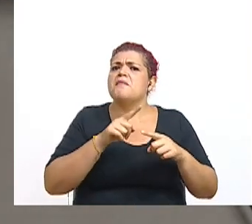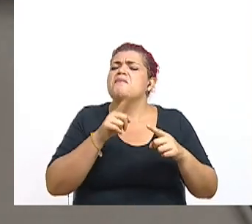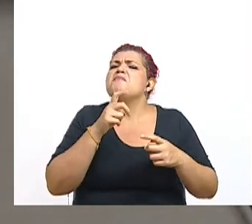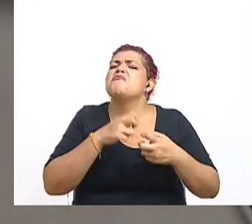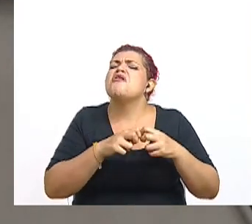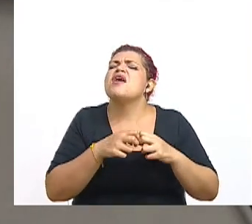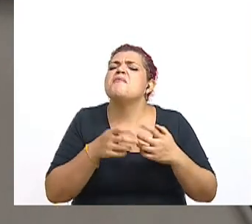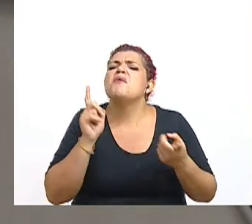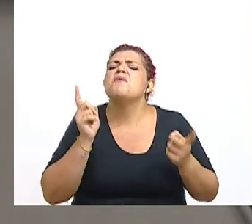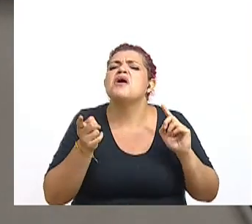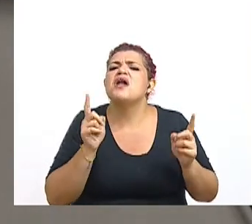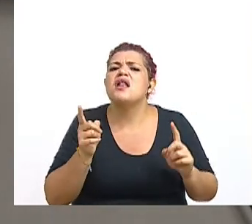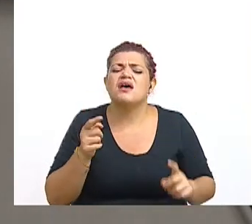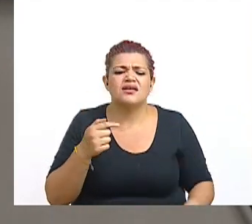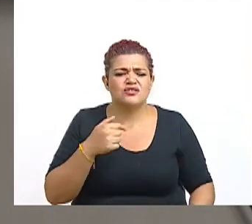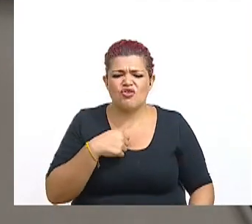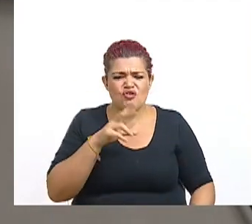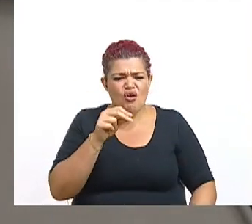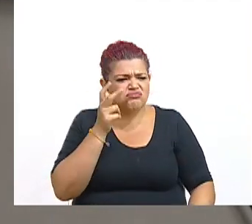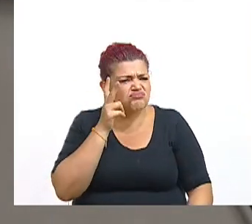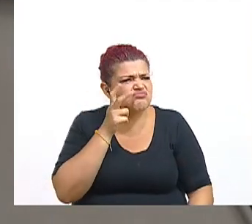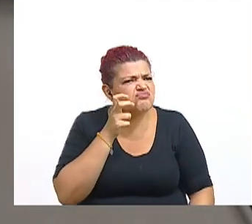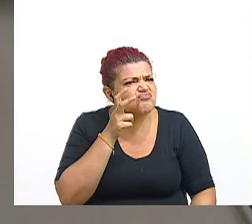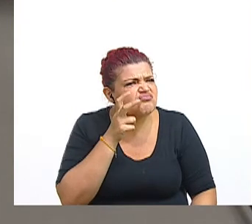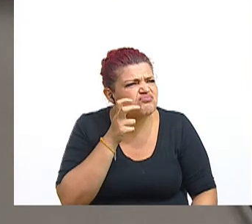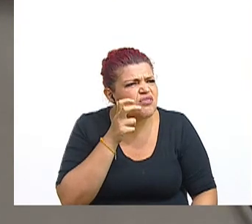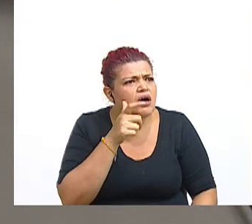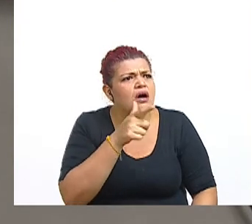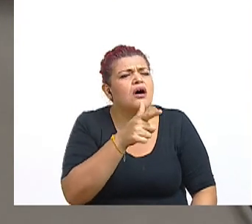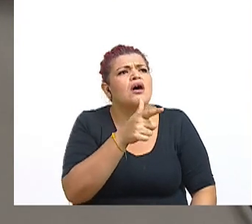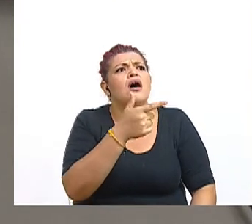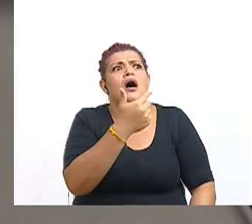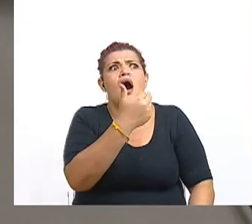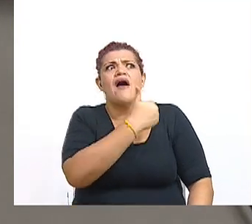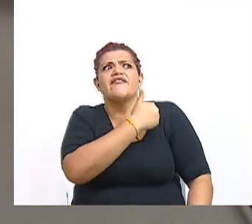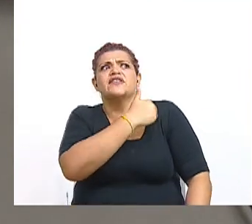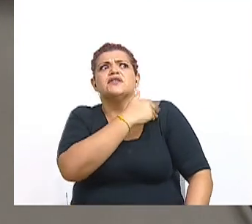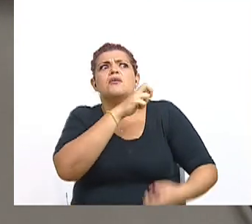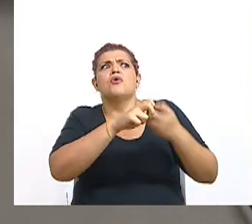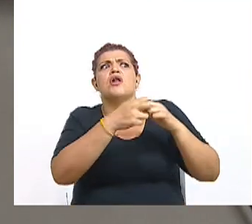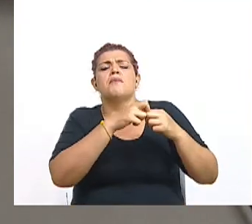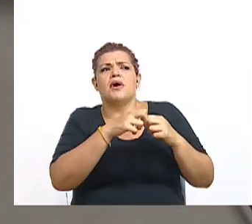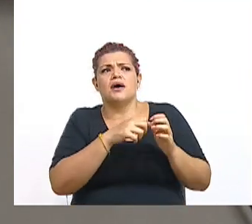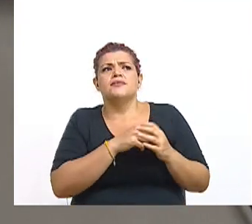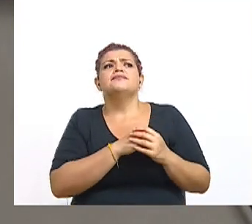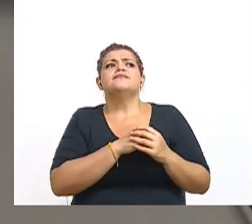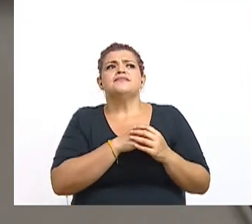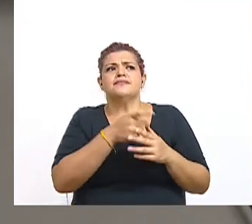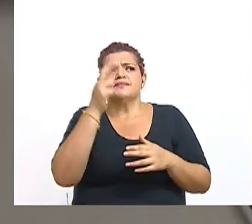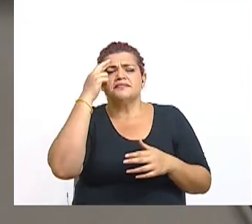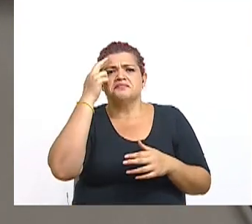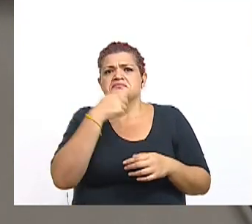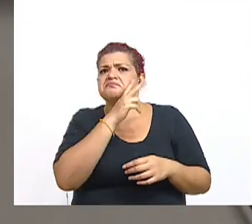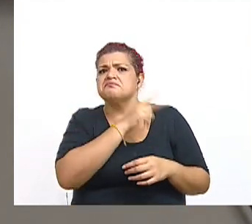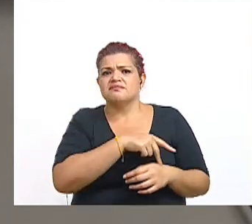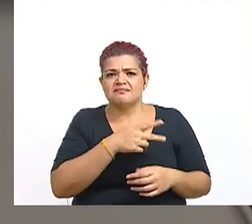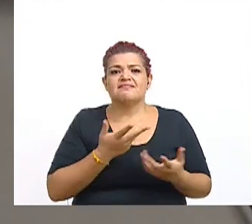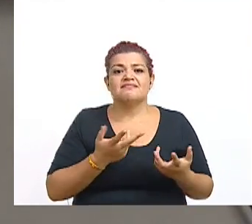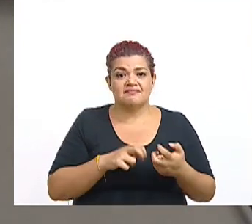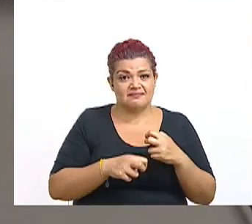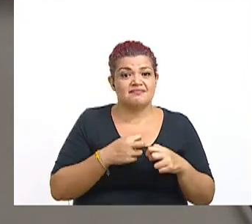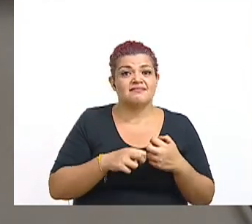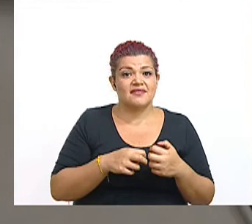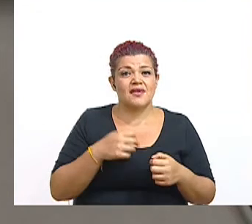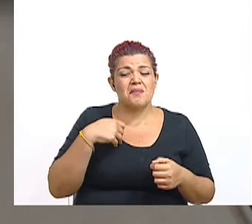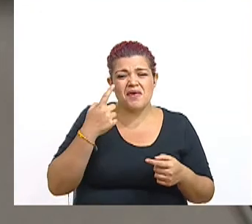la capacidad de escuchar a aquellas personas que nos han advertido del problema. Para dar un cambio, hay que saber que esas